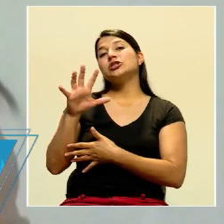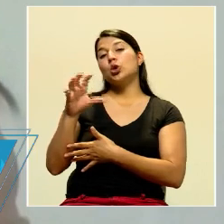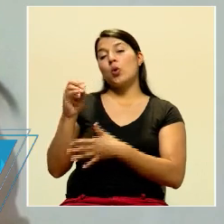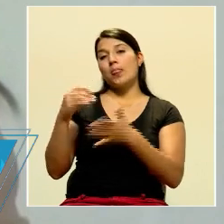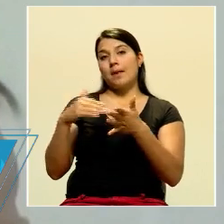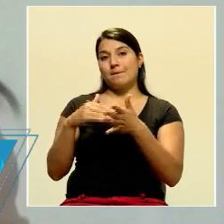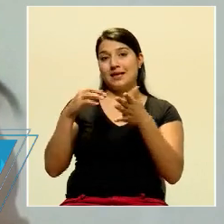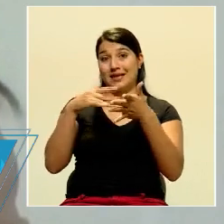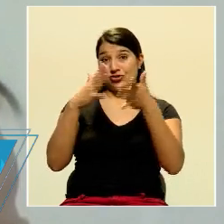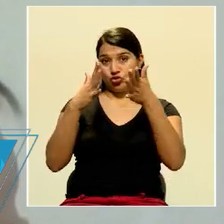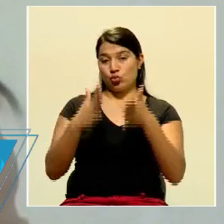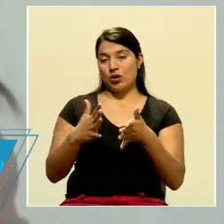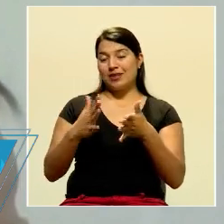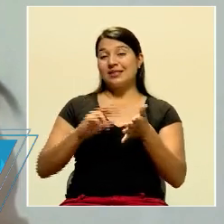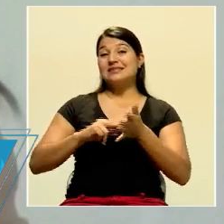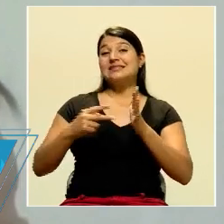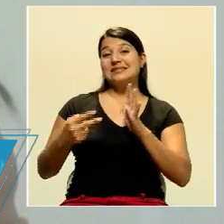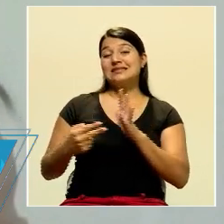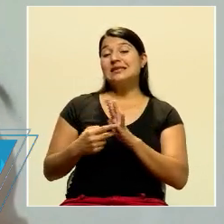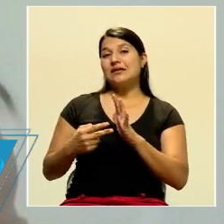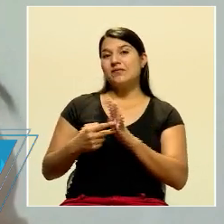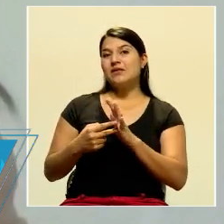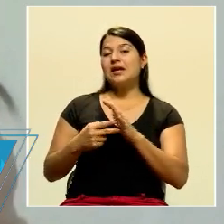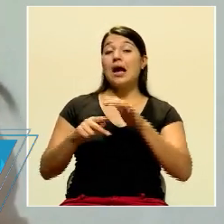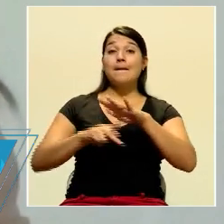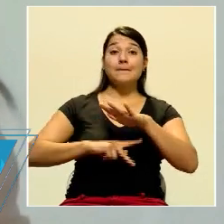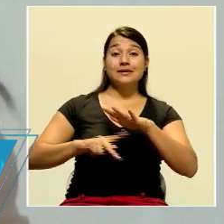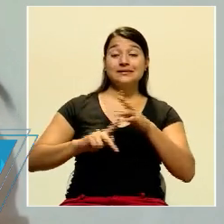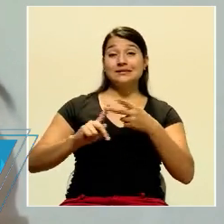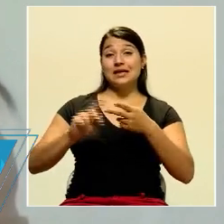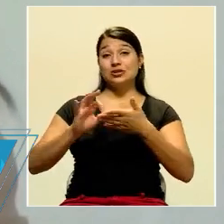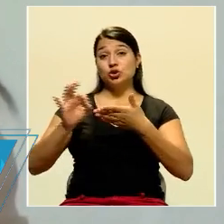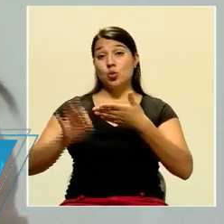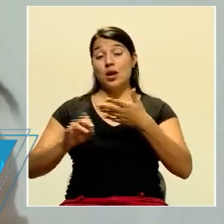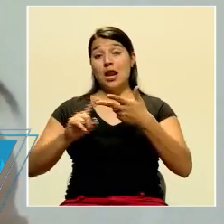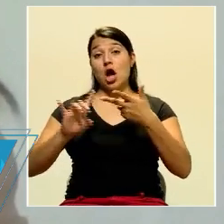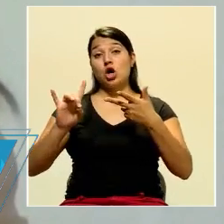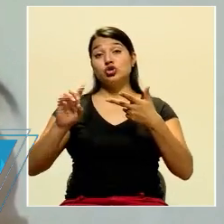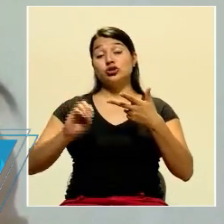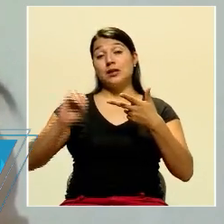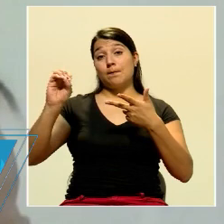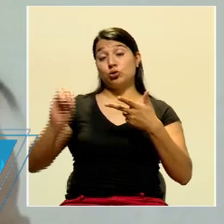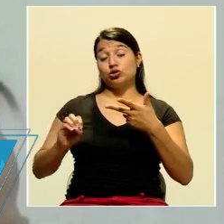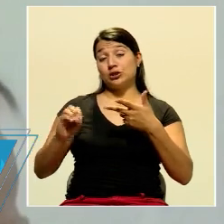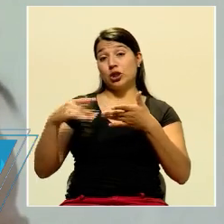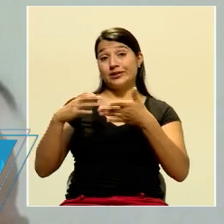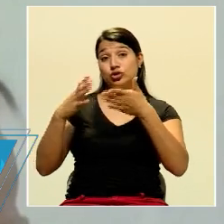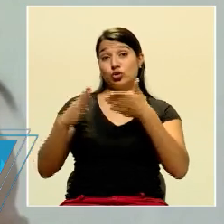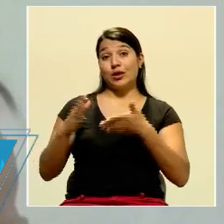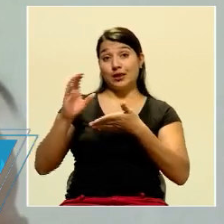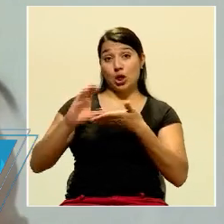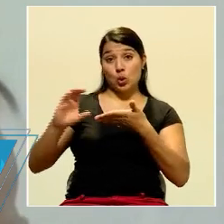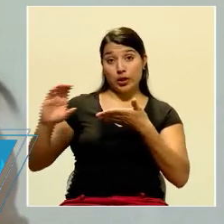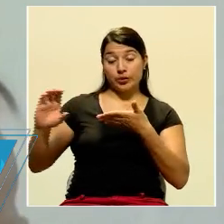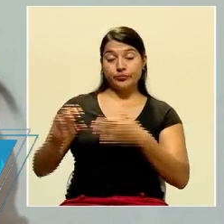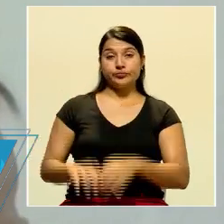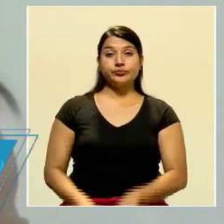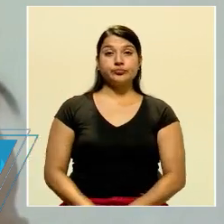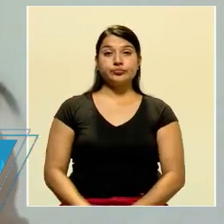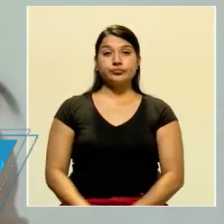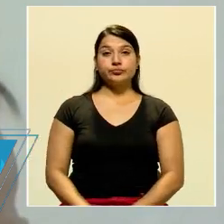Eso significa una cobertura universal en preescolar, en primaria, y un 80% de cobertura en la educación